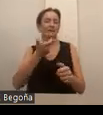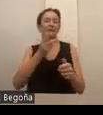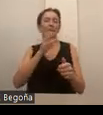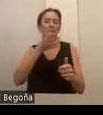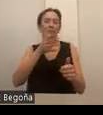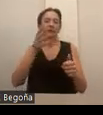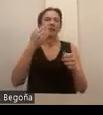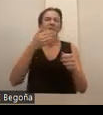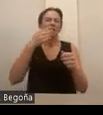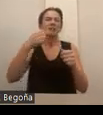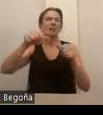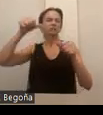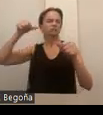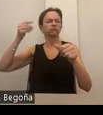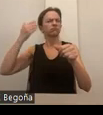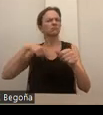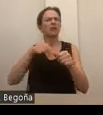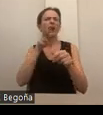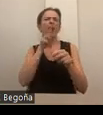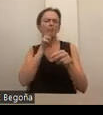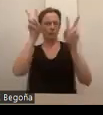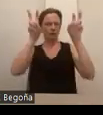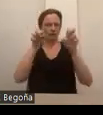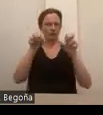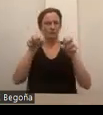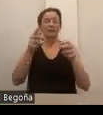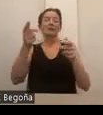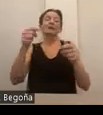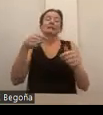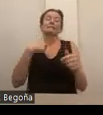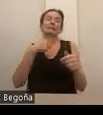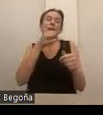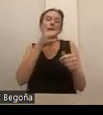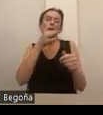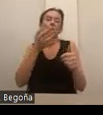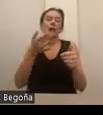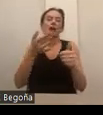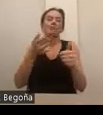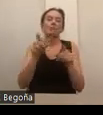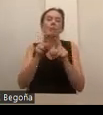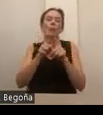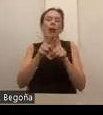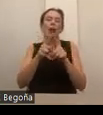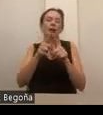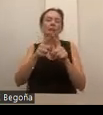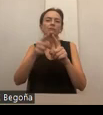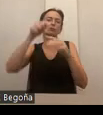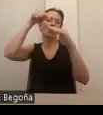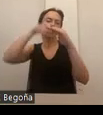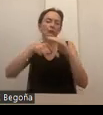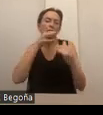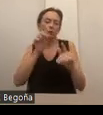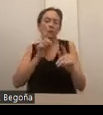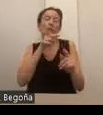hemos abordado en muchas ocasiones. A mí no me ha dado tiempo todavía a abordarlo porque llevo poquito tiempo en